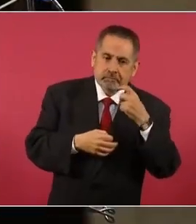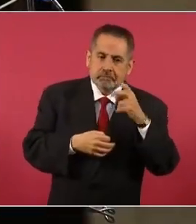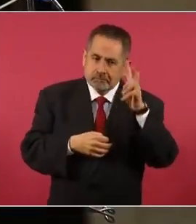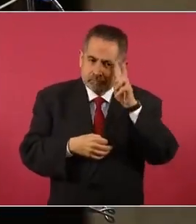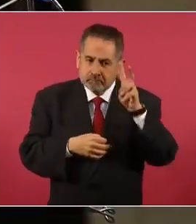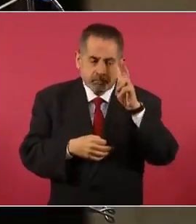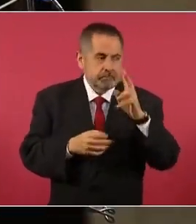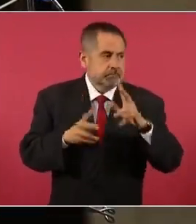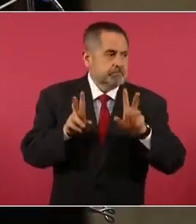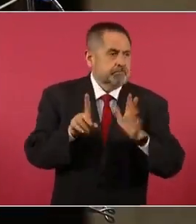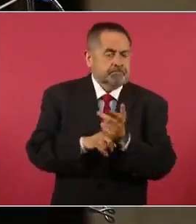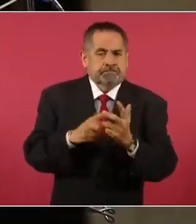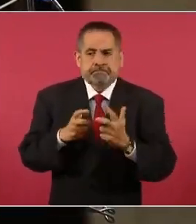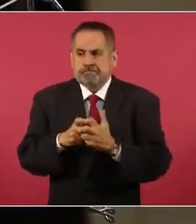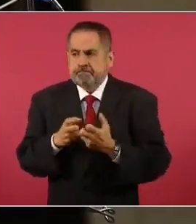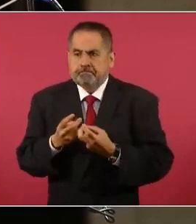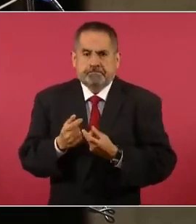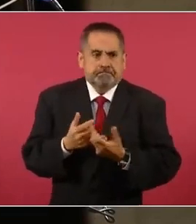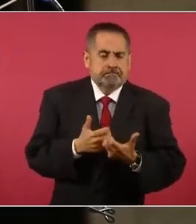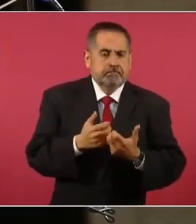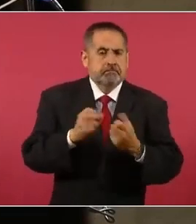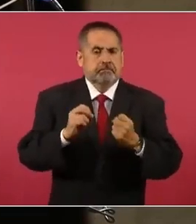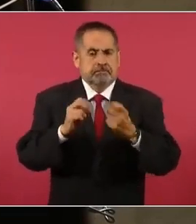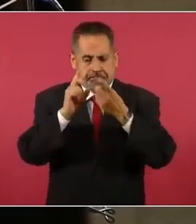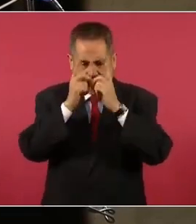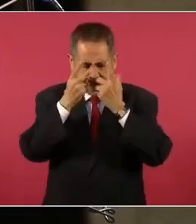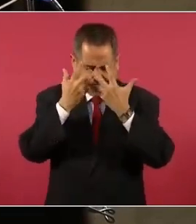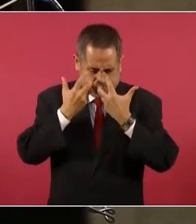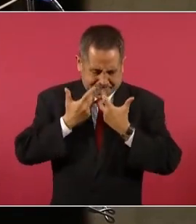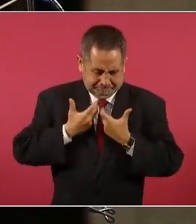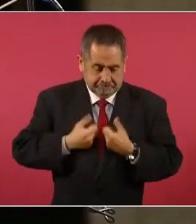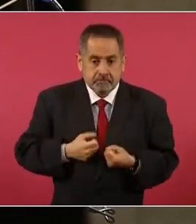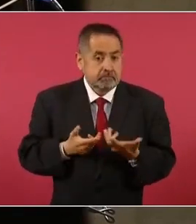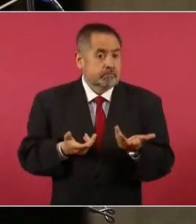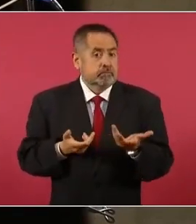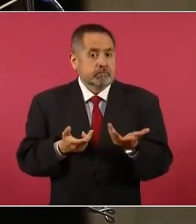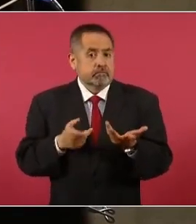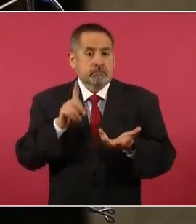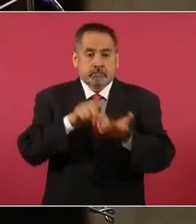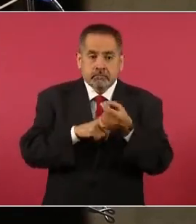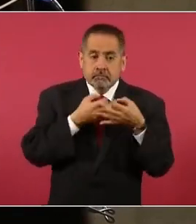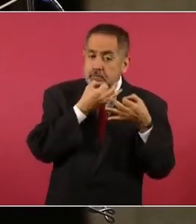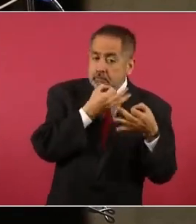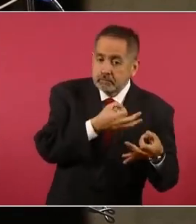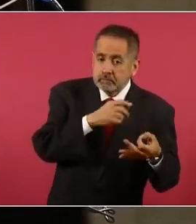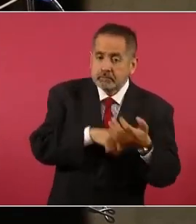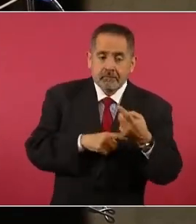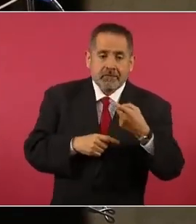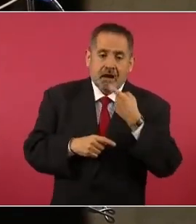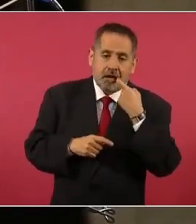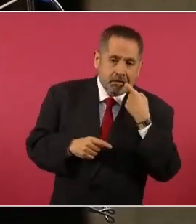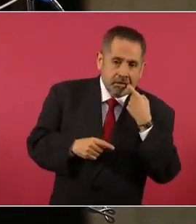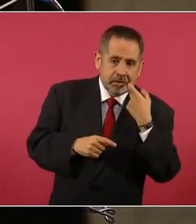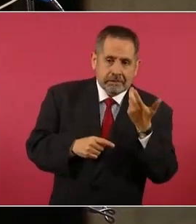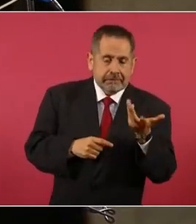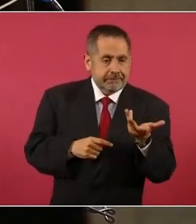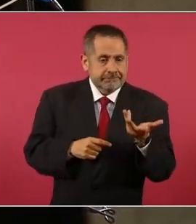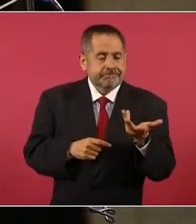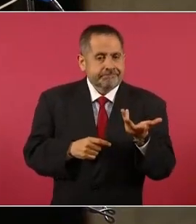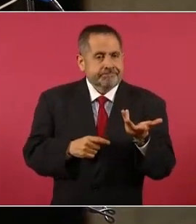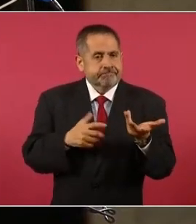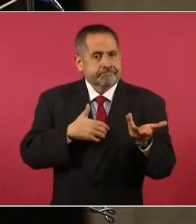tenga ansiedad o depresión. Y todo esto viene a colación, señor presidente, porque yo quisiera saber qué ha pasado con el